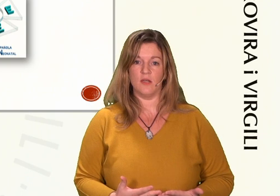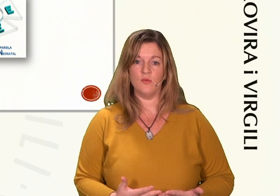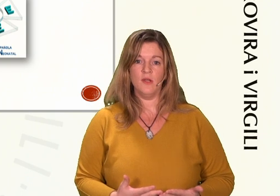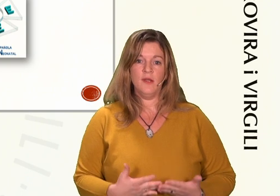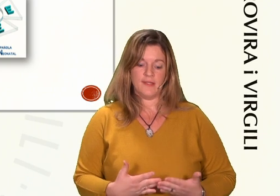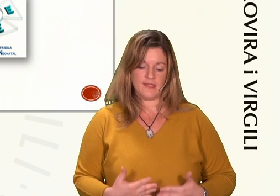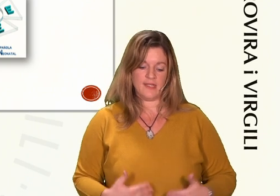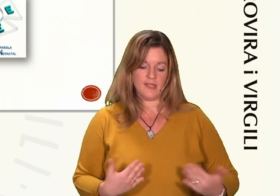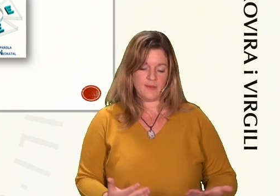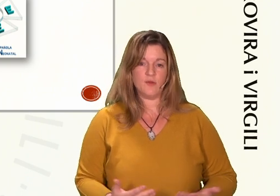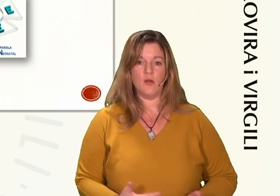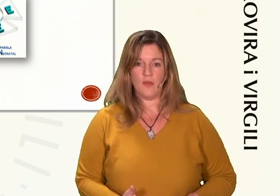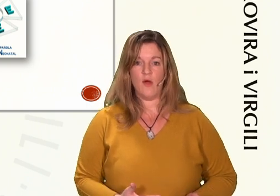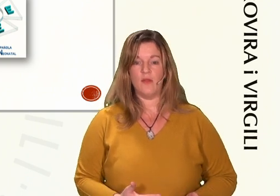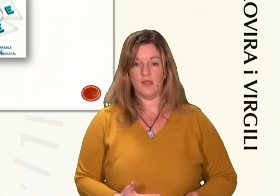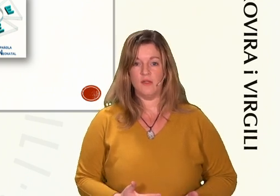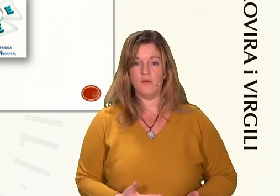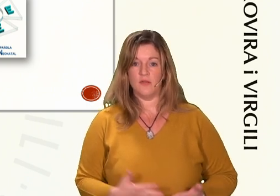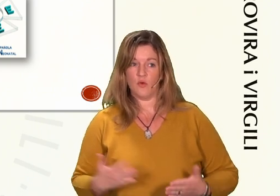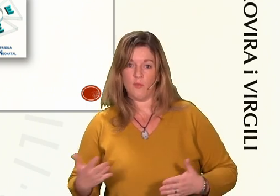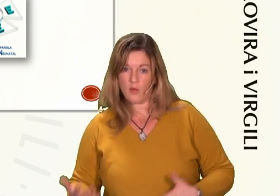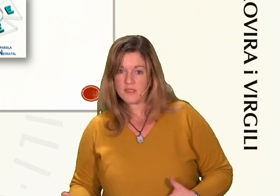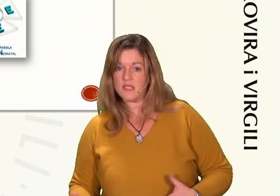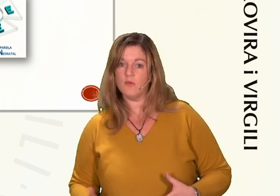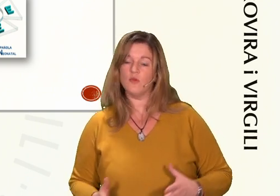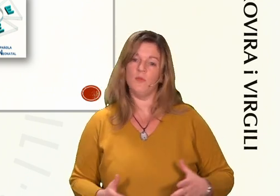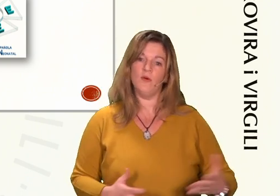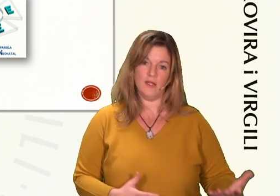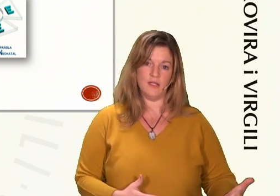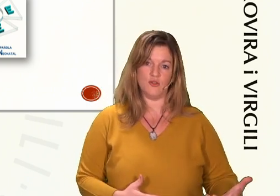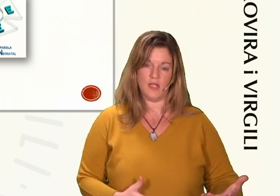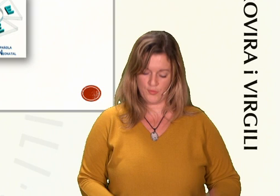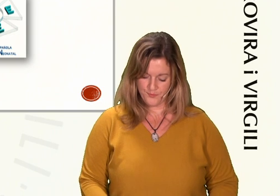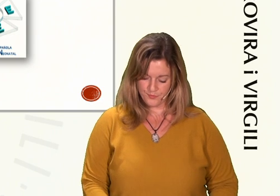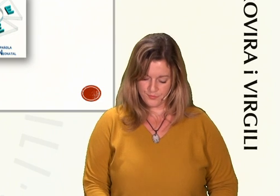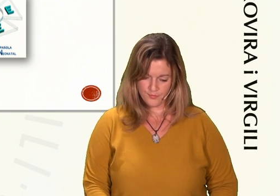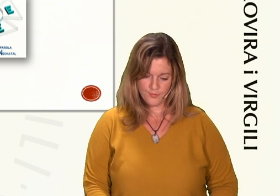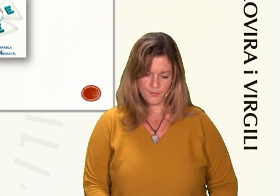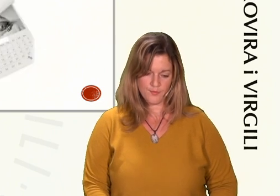de la salud que tienen que ver con el cuidado del niño, tanto con problemas de salud como el niño sano.